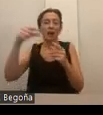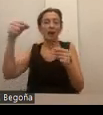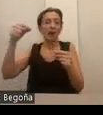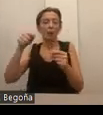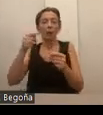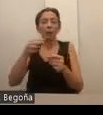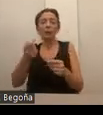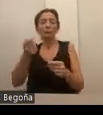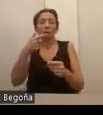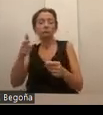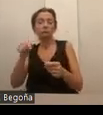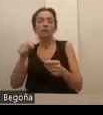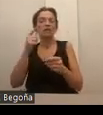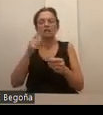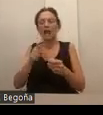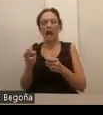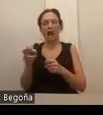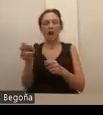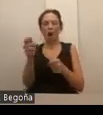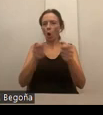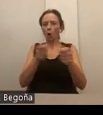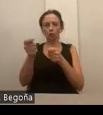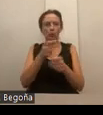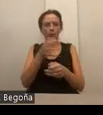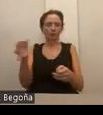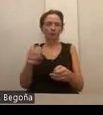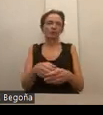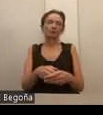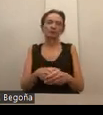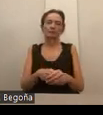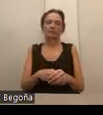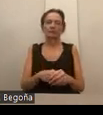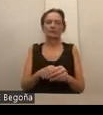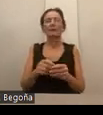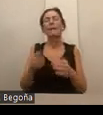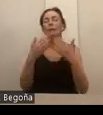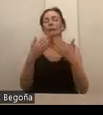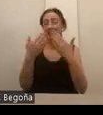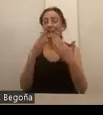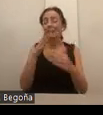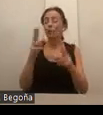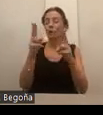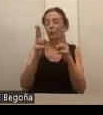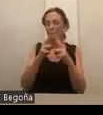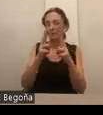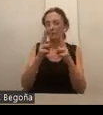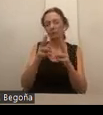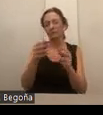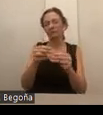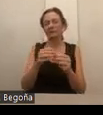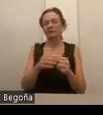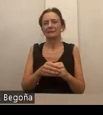con lo que comentáis aquí, pues se reguló. Muchas gracias por la aportación. La verdad es